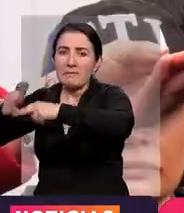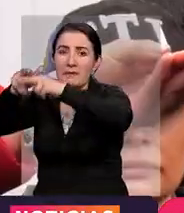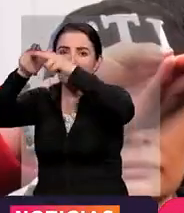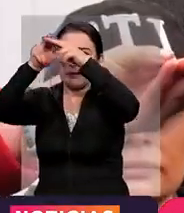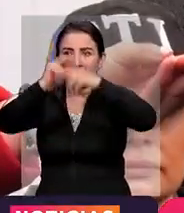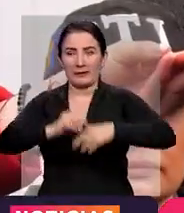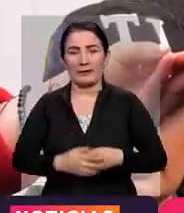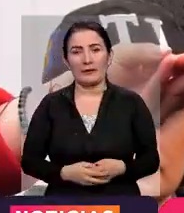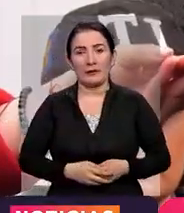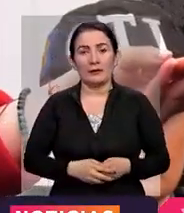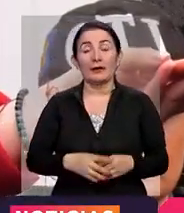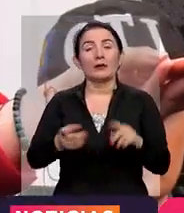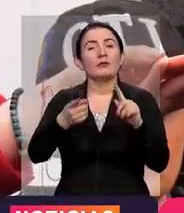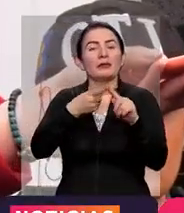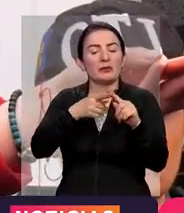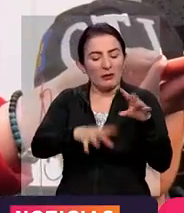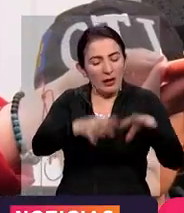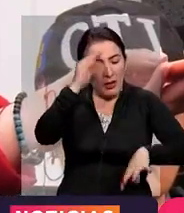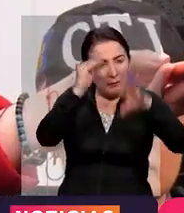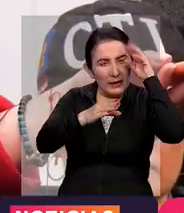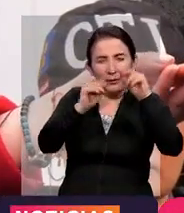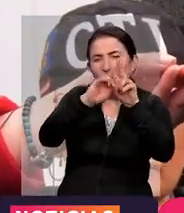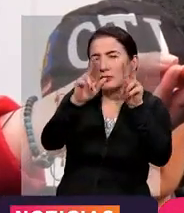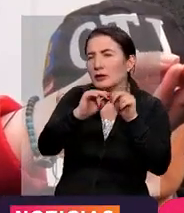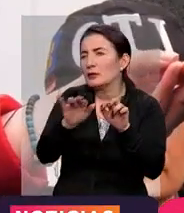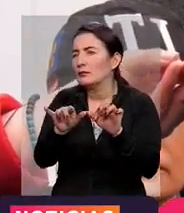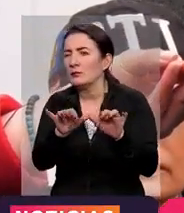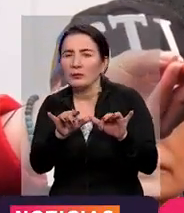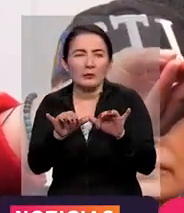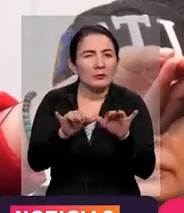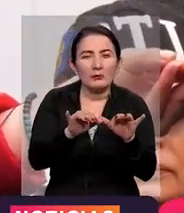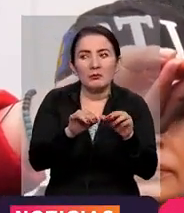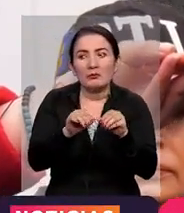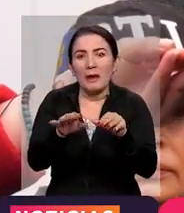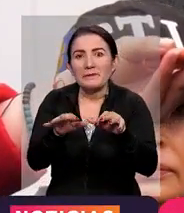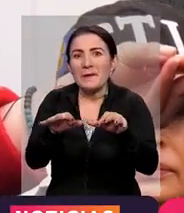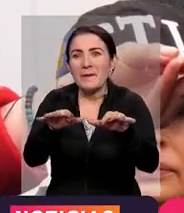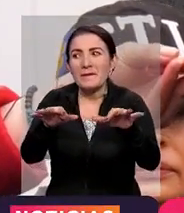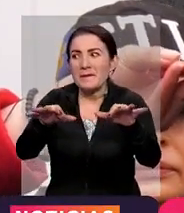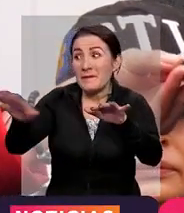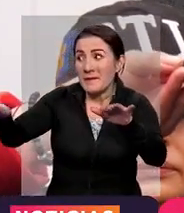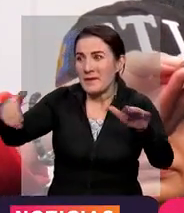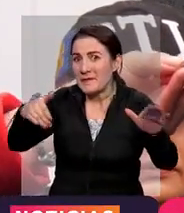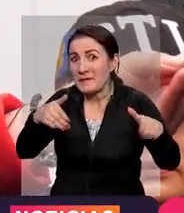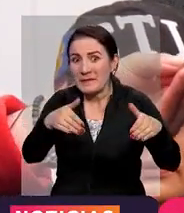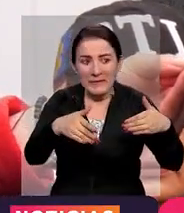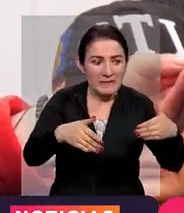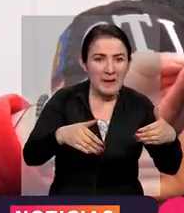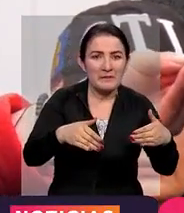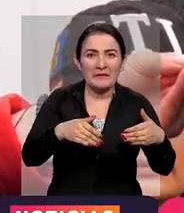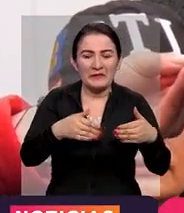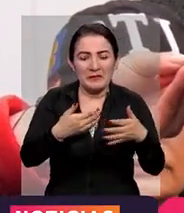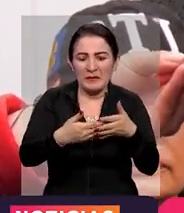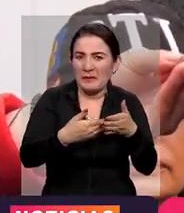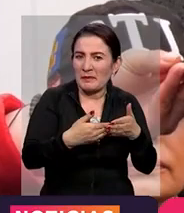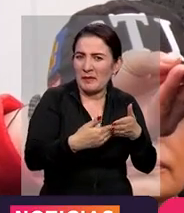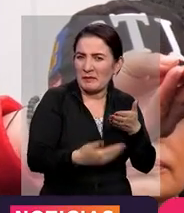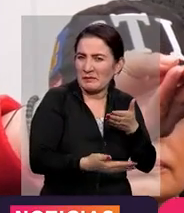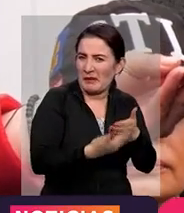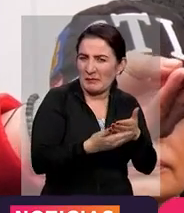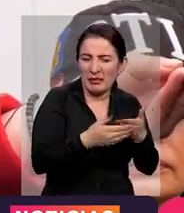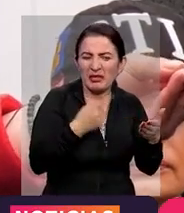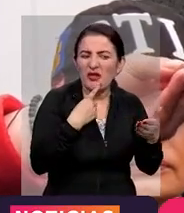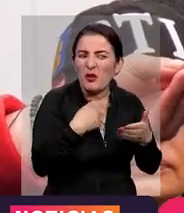ganancias. El primero aprendió por internet y fue replicando efectivamente la receta, una receta desde el punto de